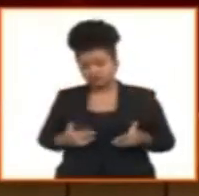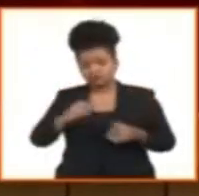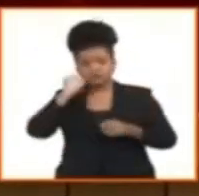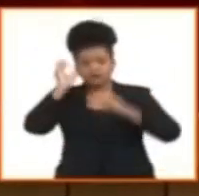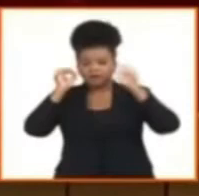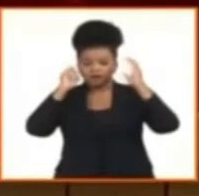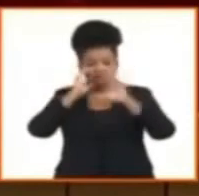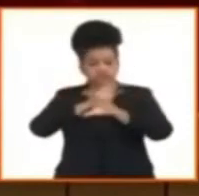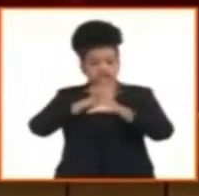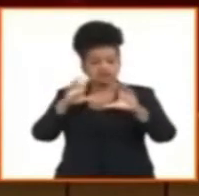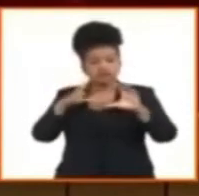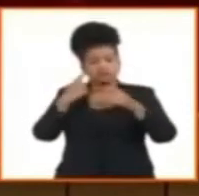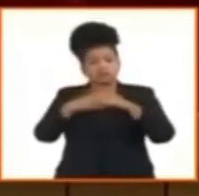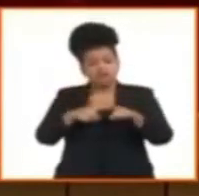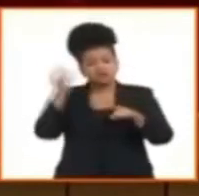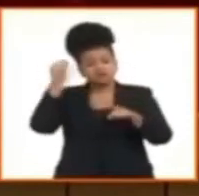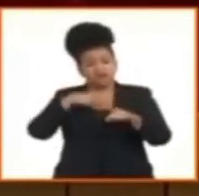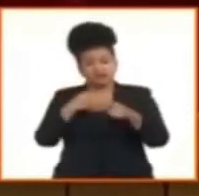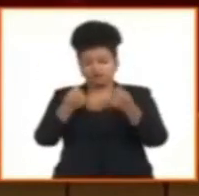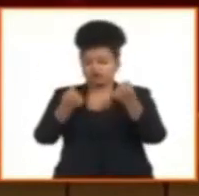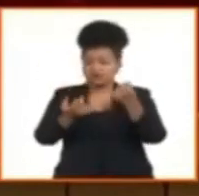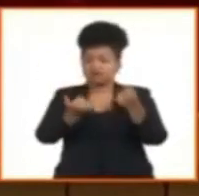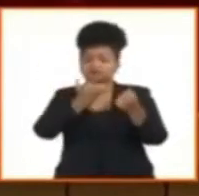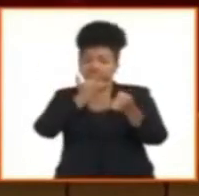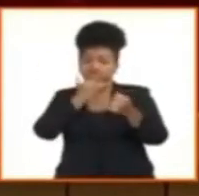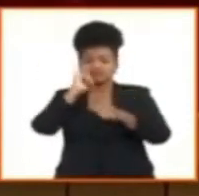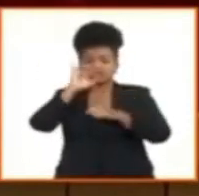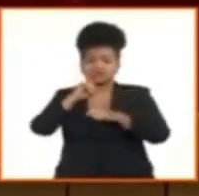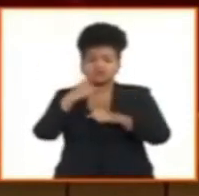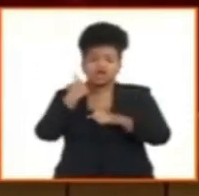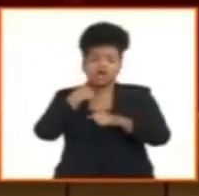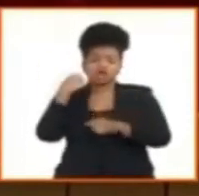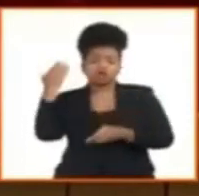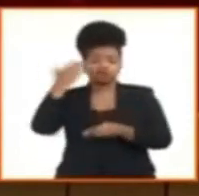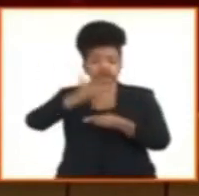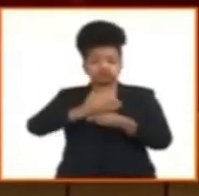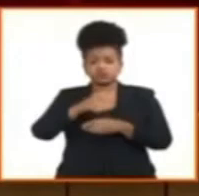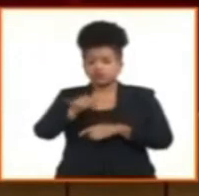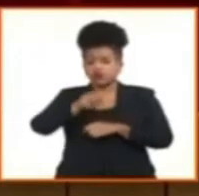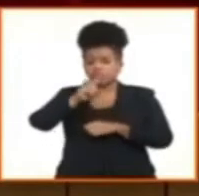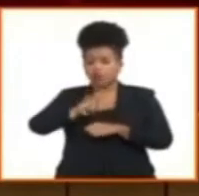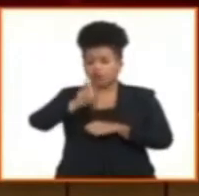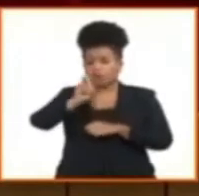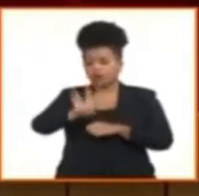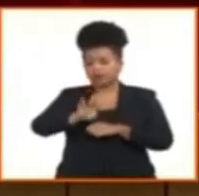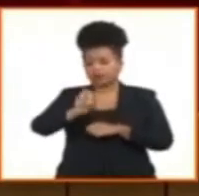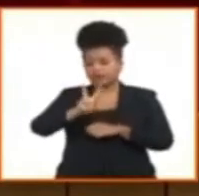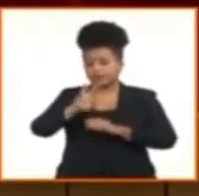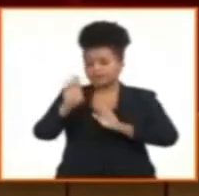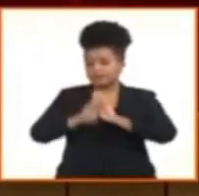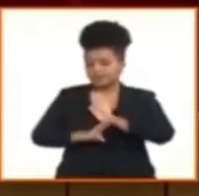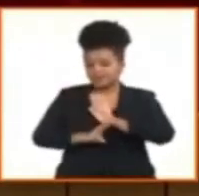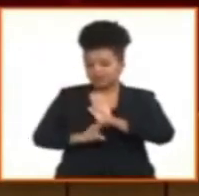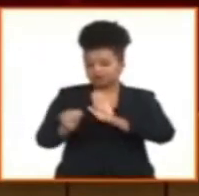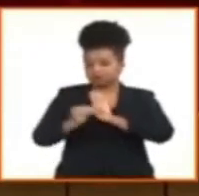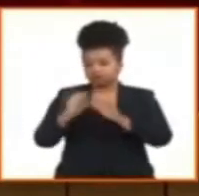economía golpeada por más de 60 años de bloqueo y por 243 medidas de cerco que fueron adicionadas justo antes